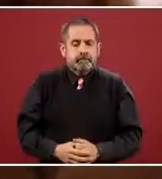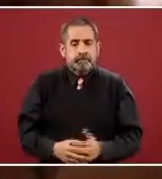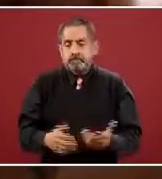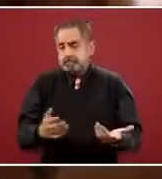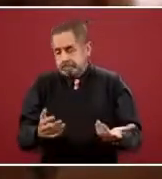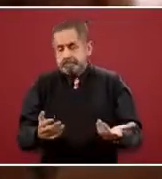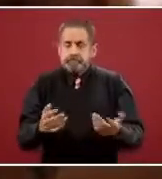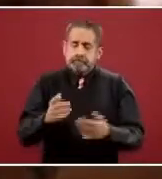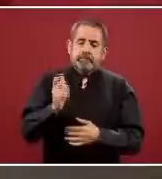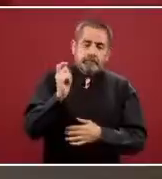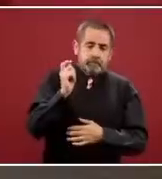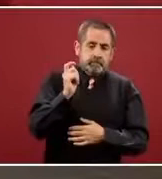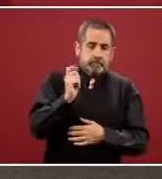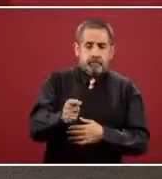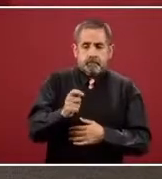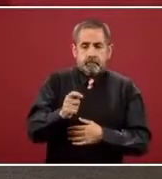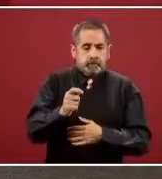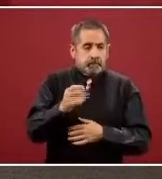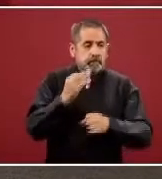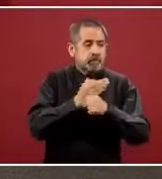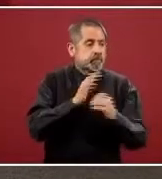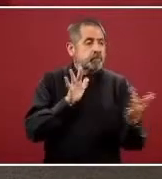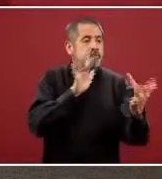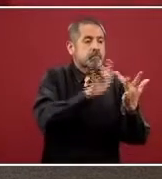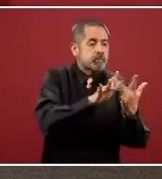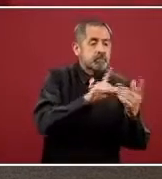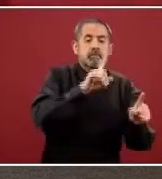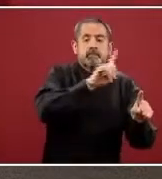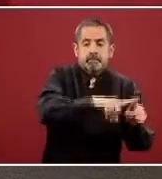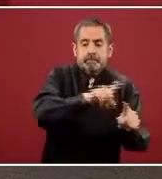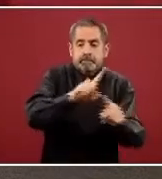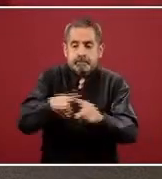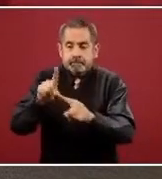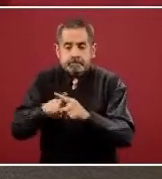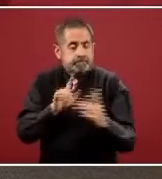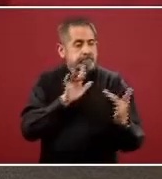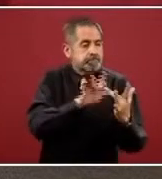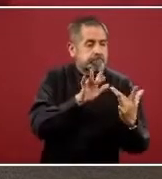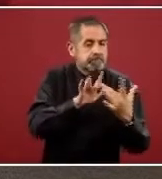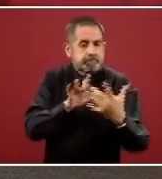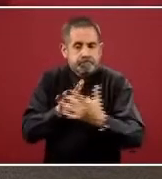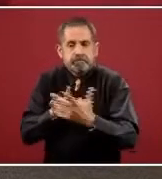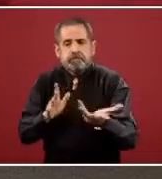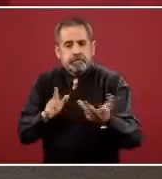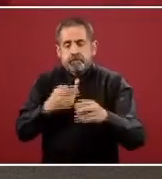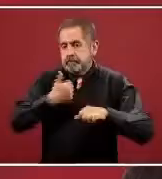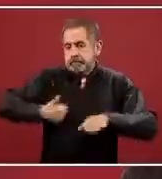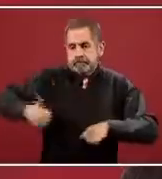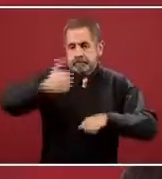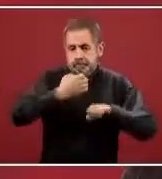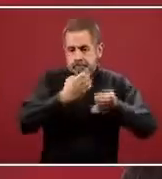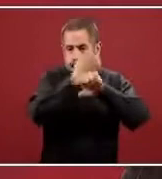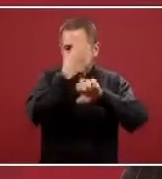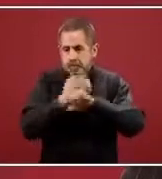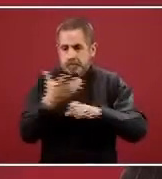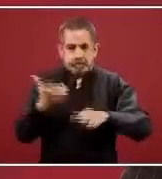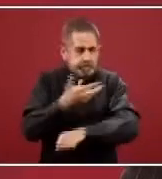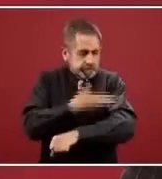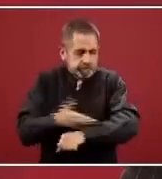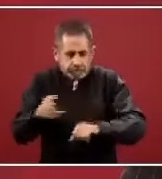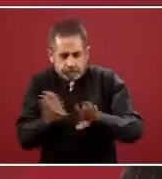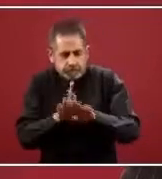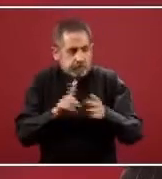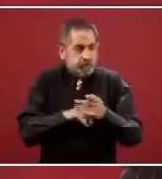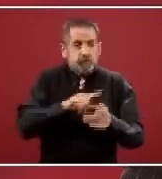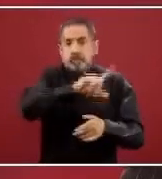Es parte precisamente del estudio de contactos que realizan los estados. Los estados llevan a cabo la actividad, los estados nos pasan